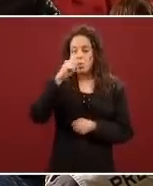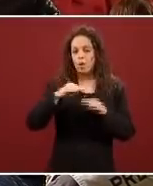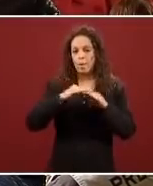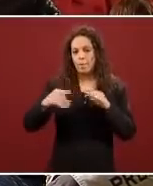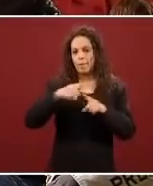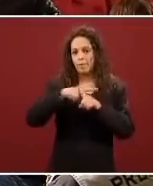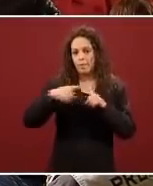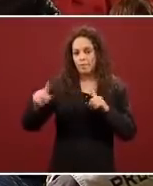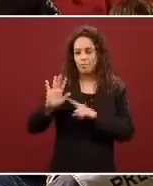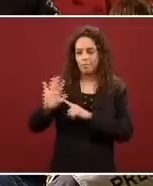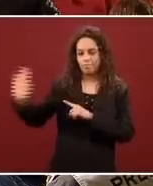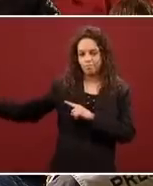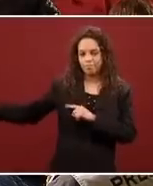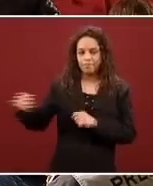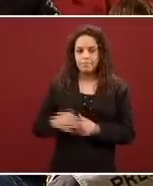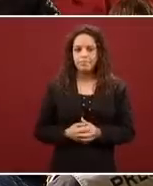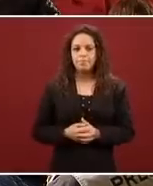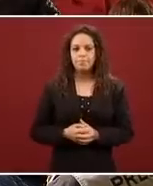favor.